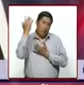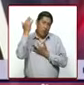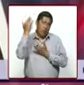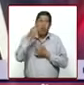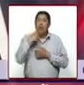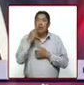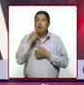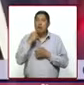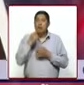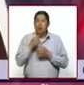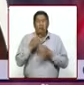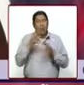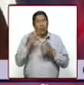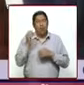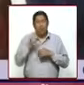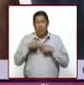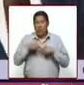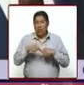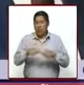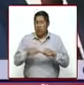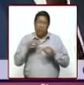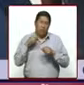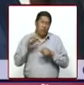de decir que la noche no termina.